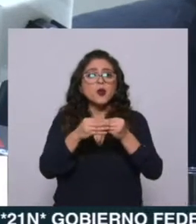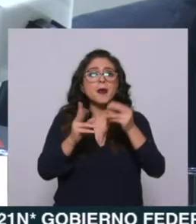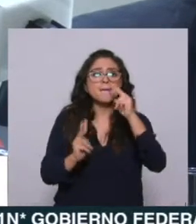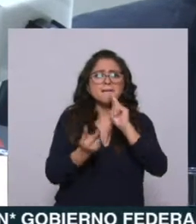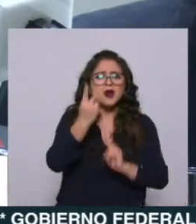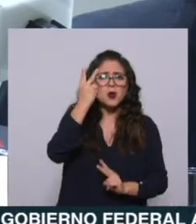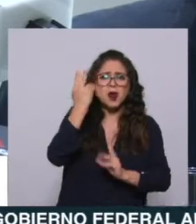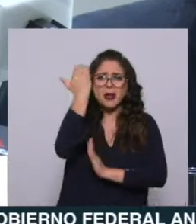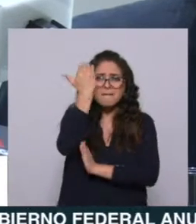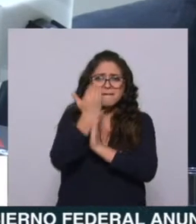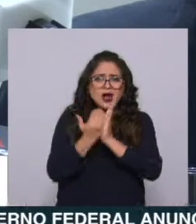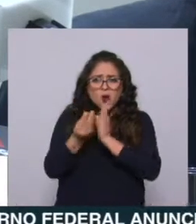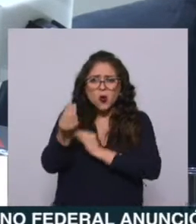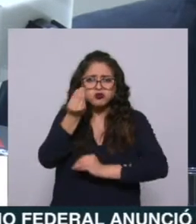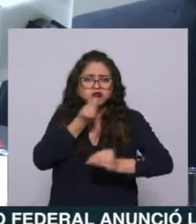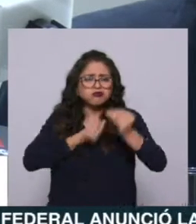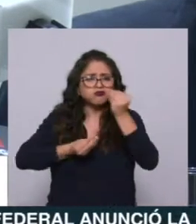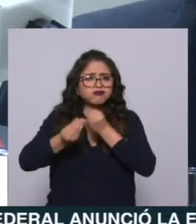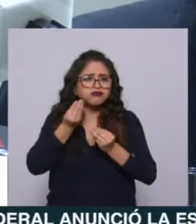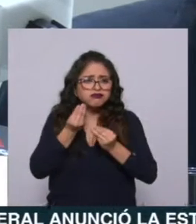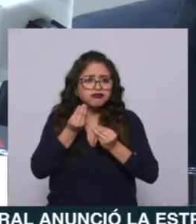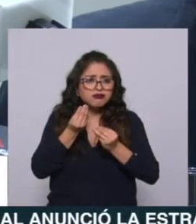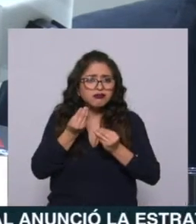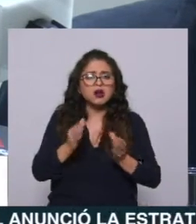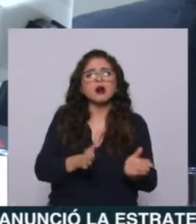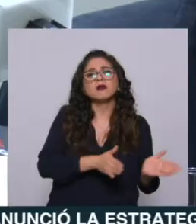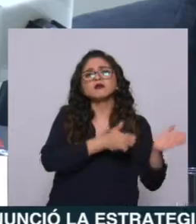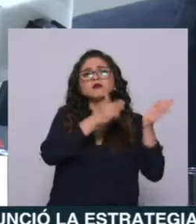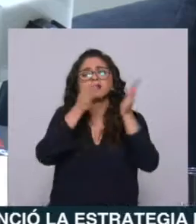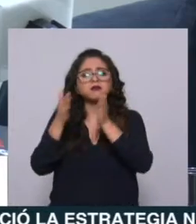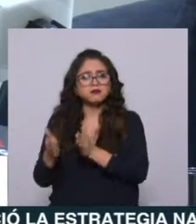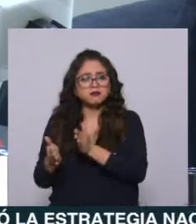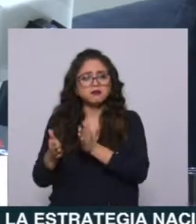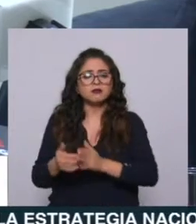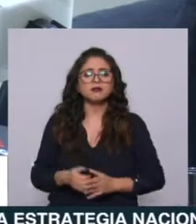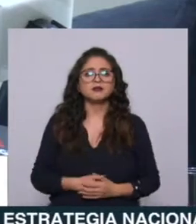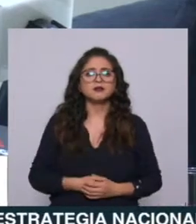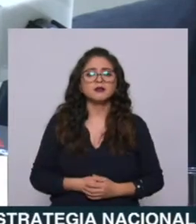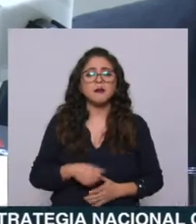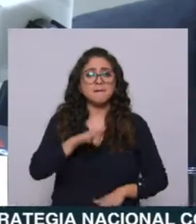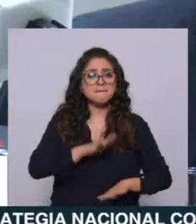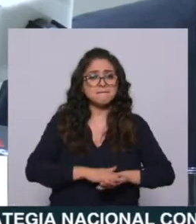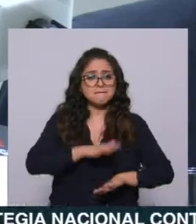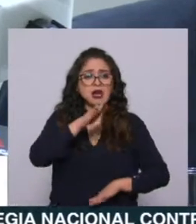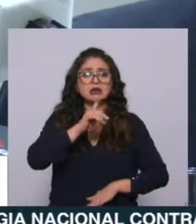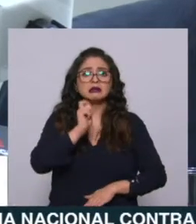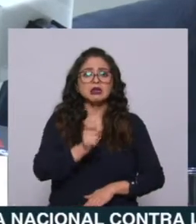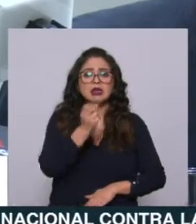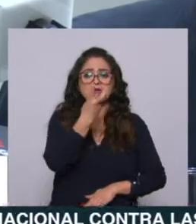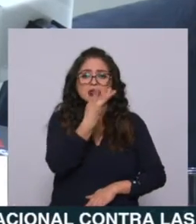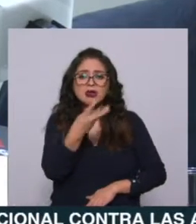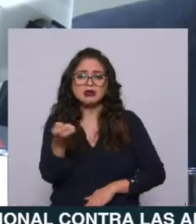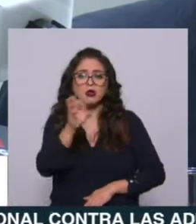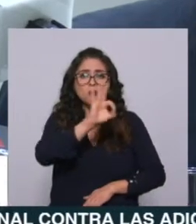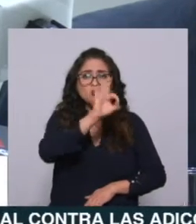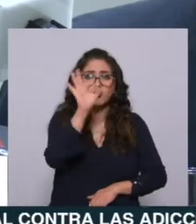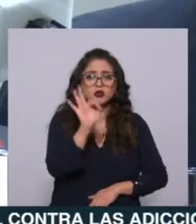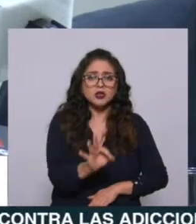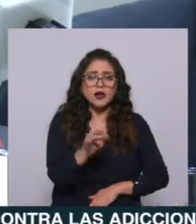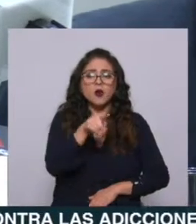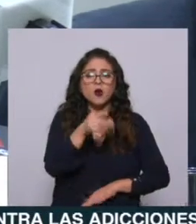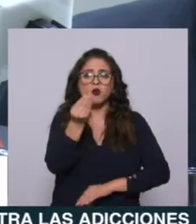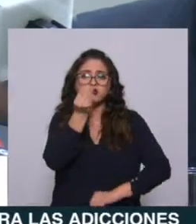el consumo. Y por otro lado tenemos que aumenta hasta un 300% el consumo